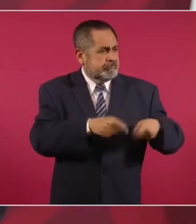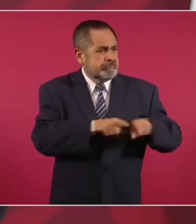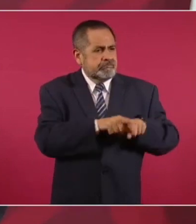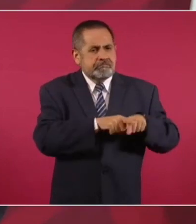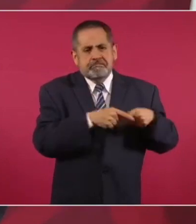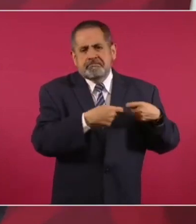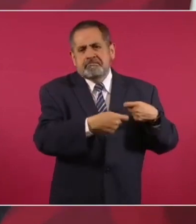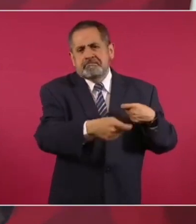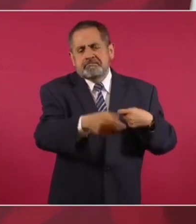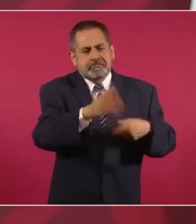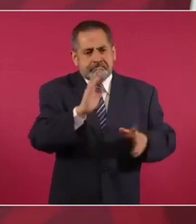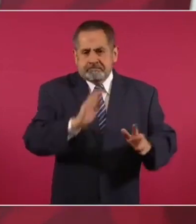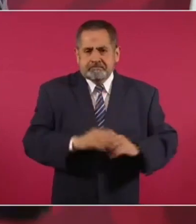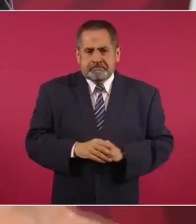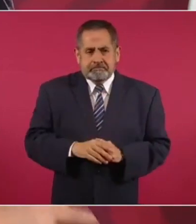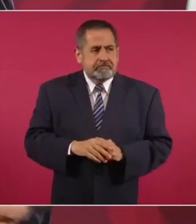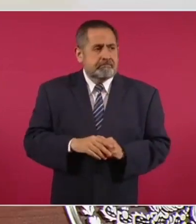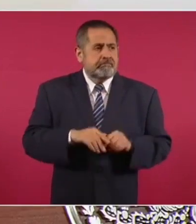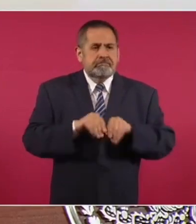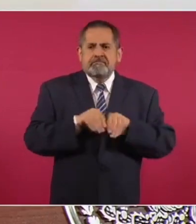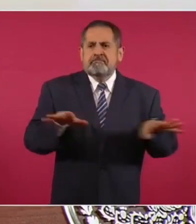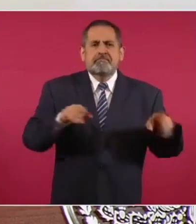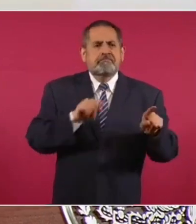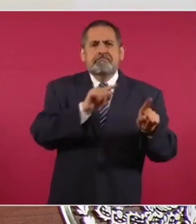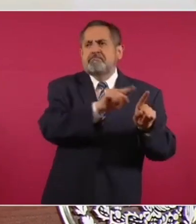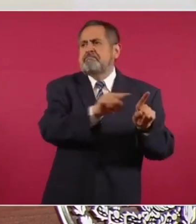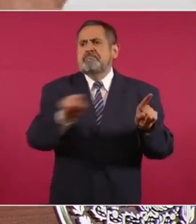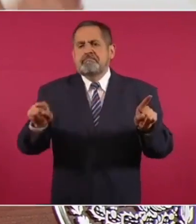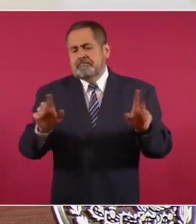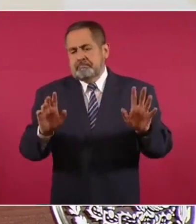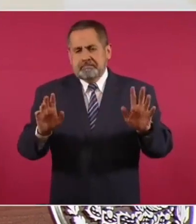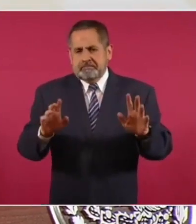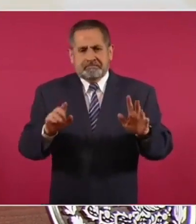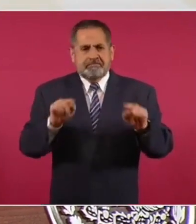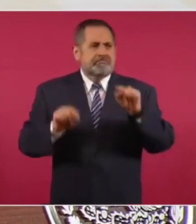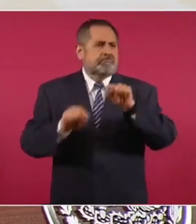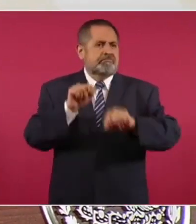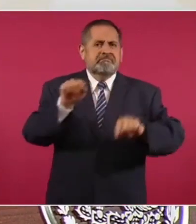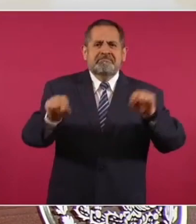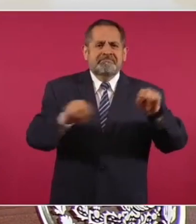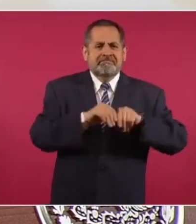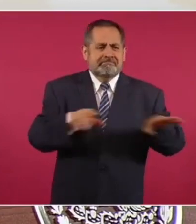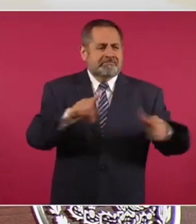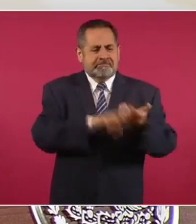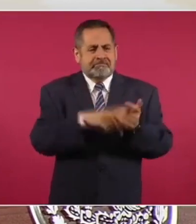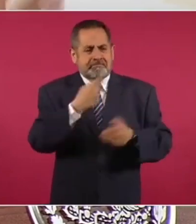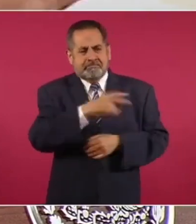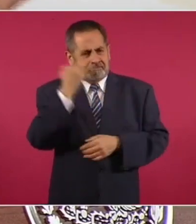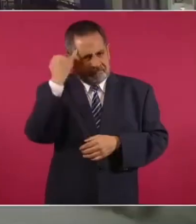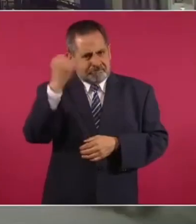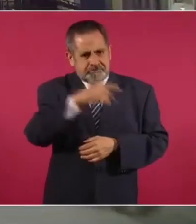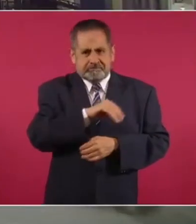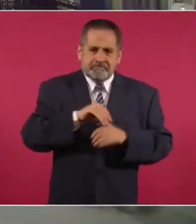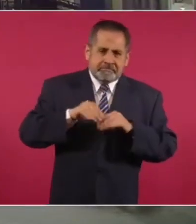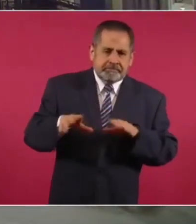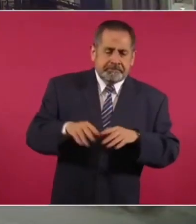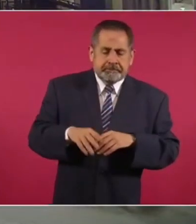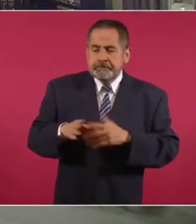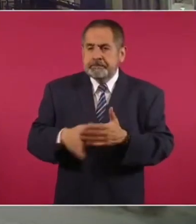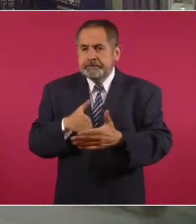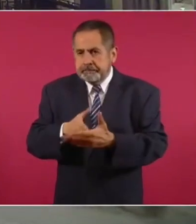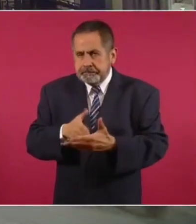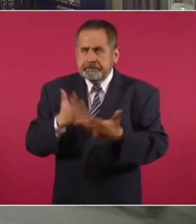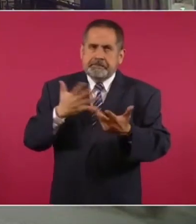en todos lados, todas partes. tiene uno que estar topando con